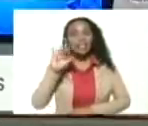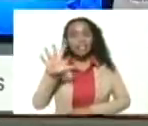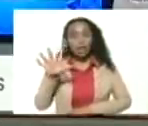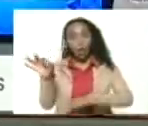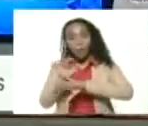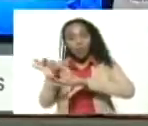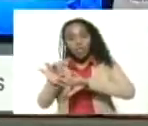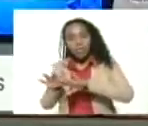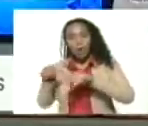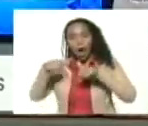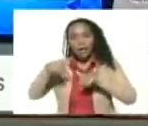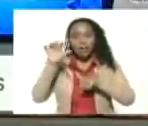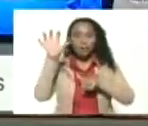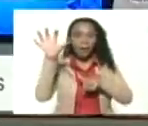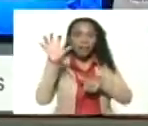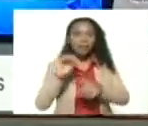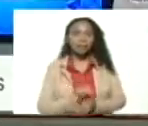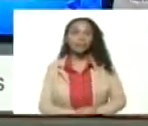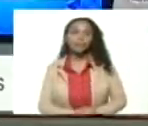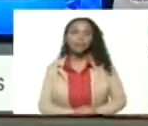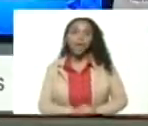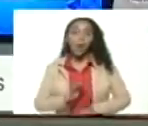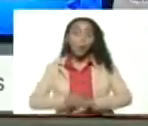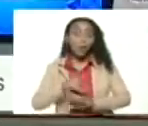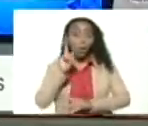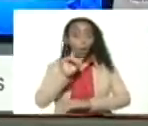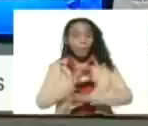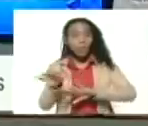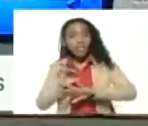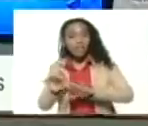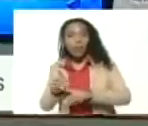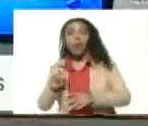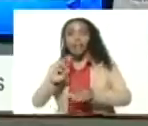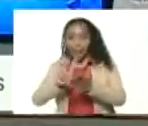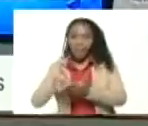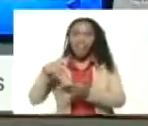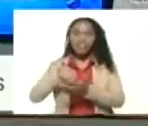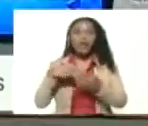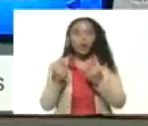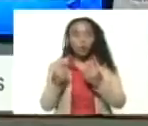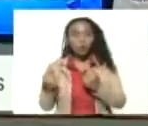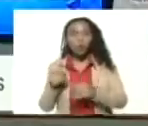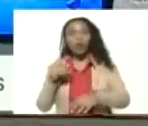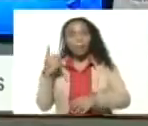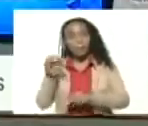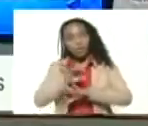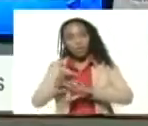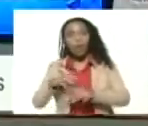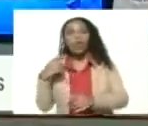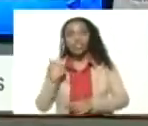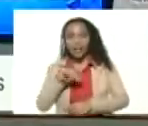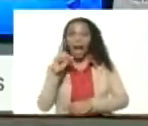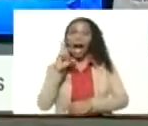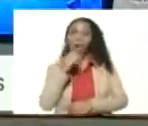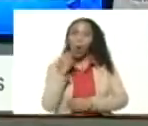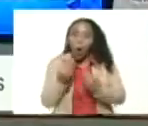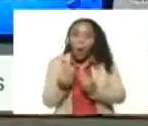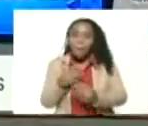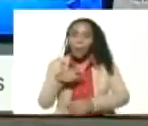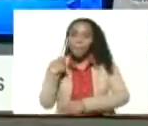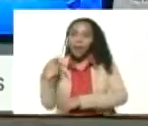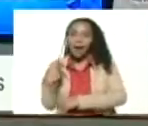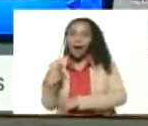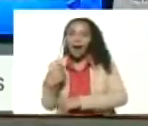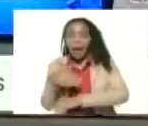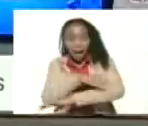del país. Porque un municipio que levante sus recursos es un municipio que tiene cómo pagar para tener las calles